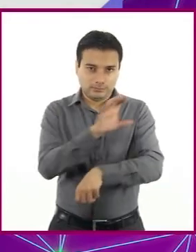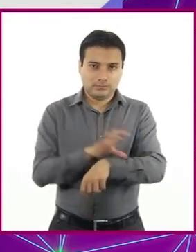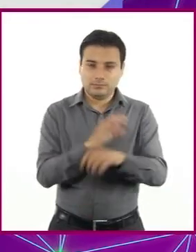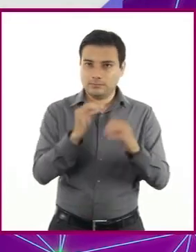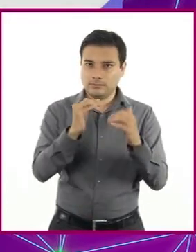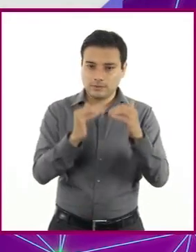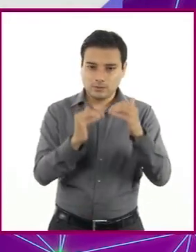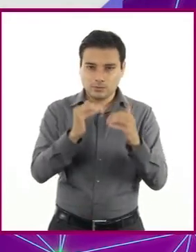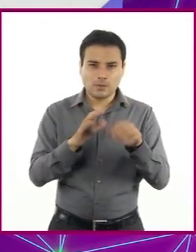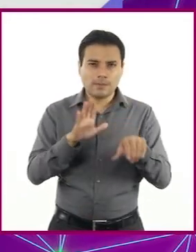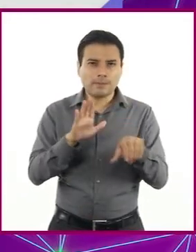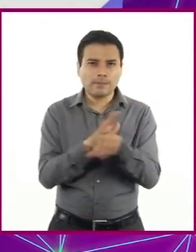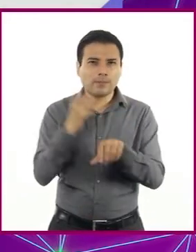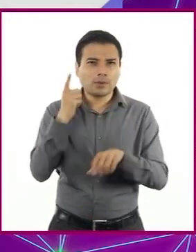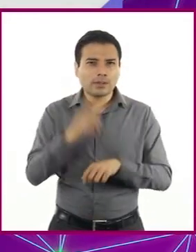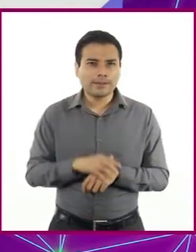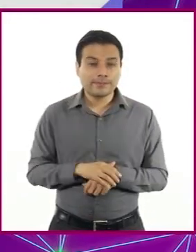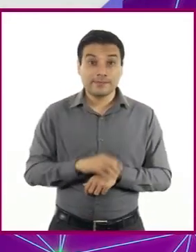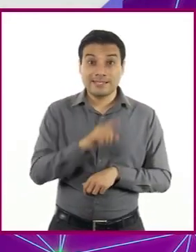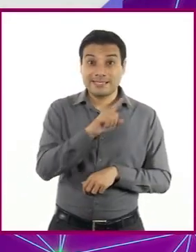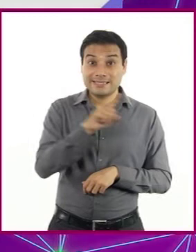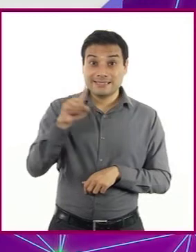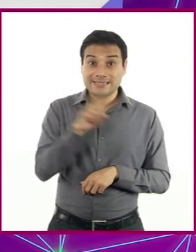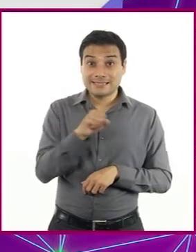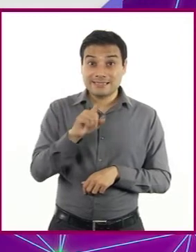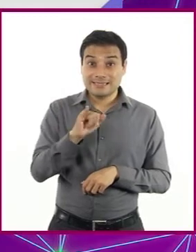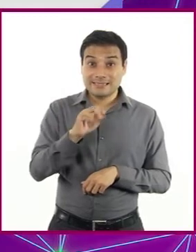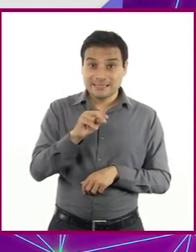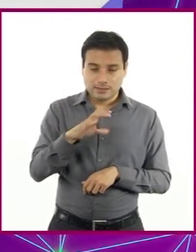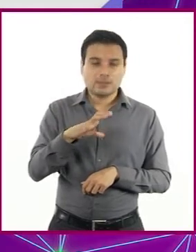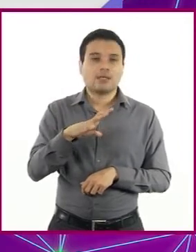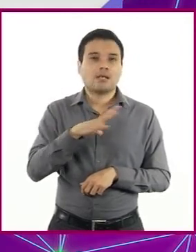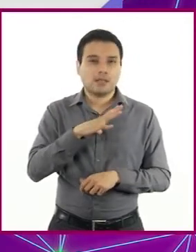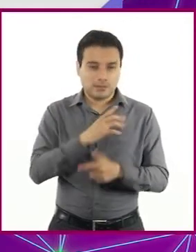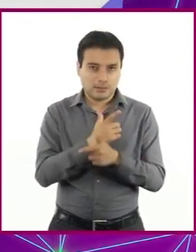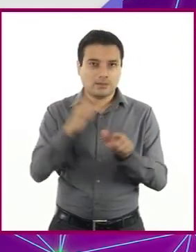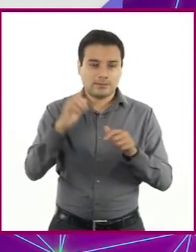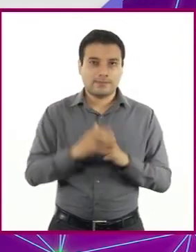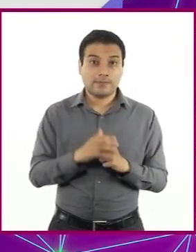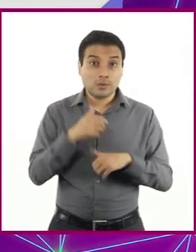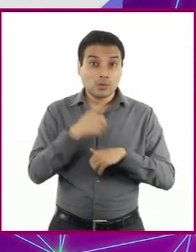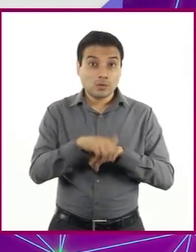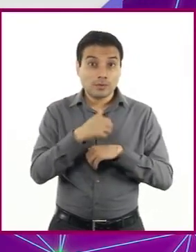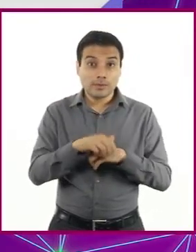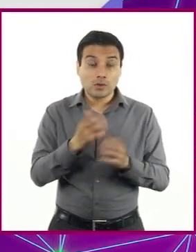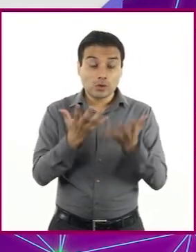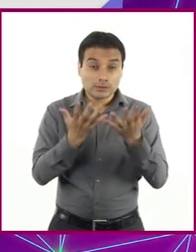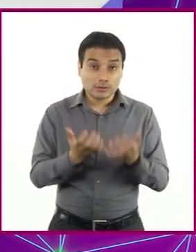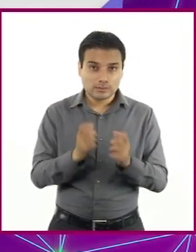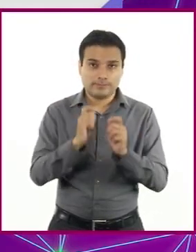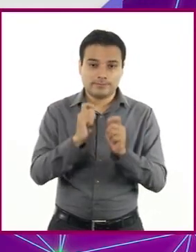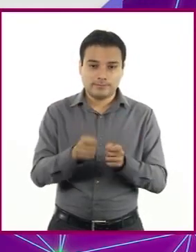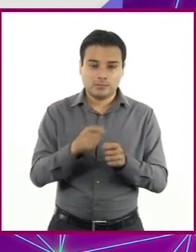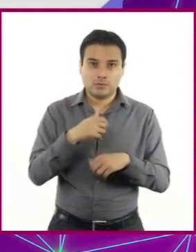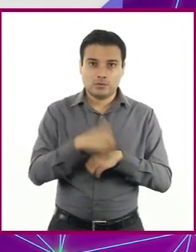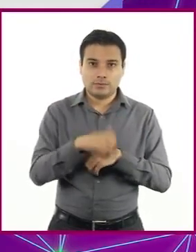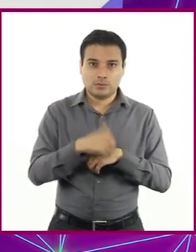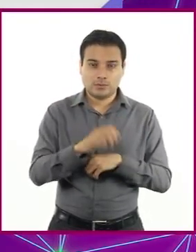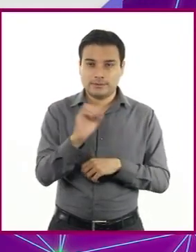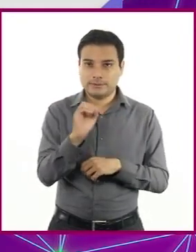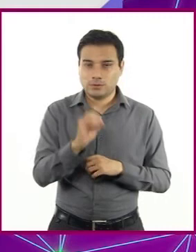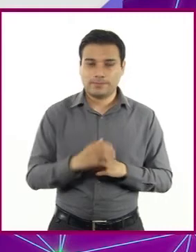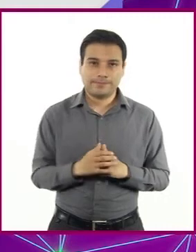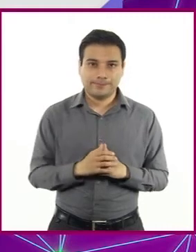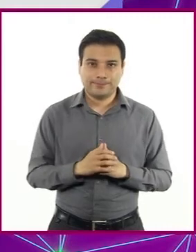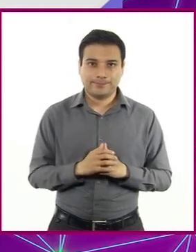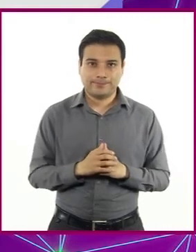a que el zinc está en estado libre, su número de oxidación es 0. En los productos observamos que